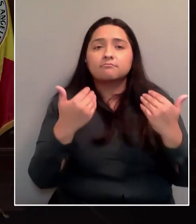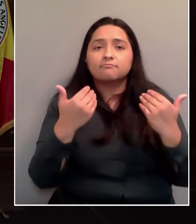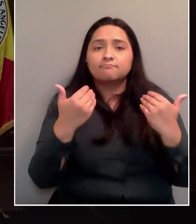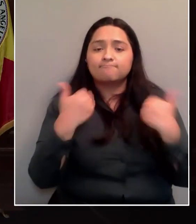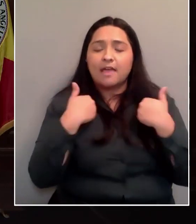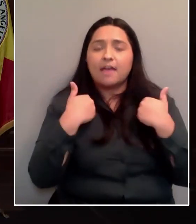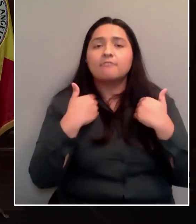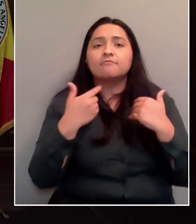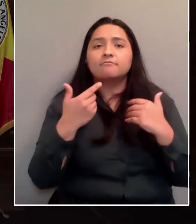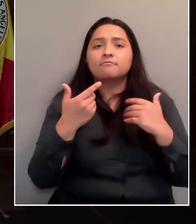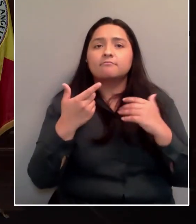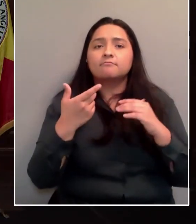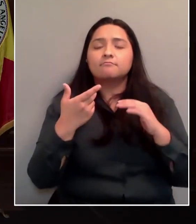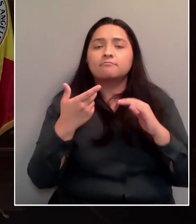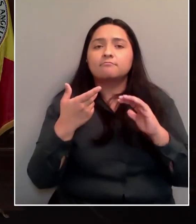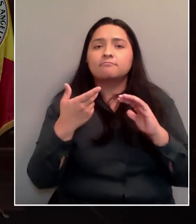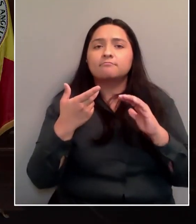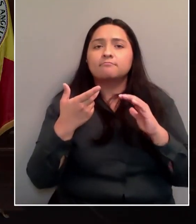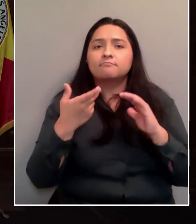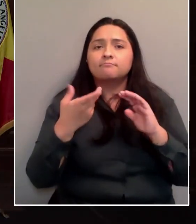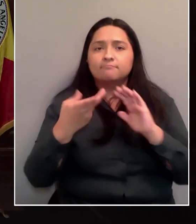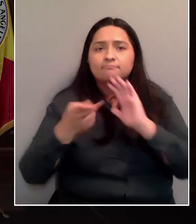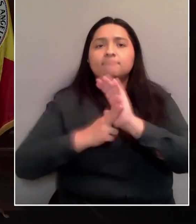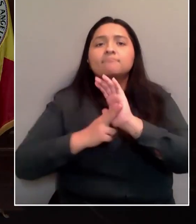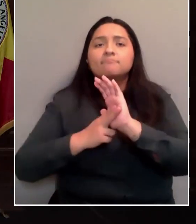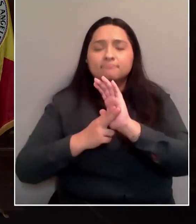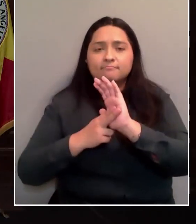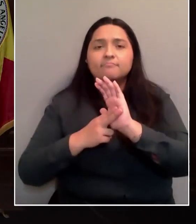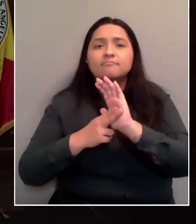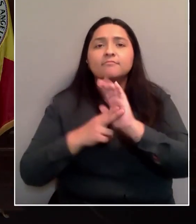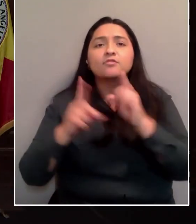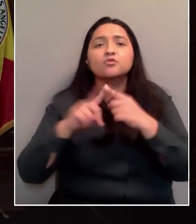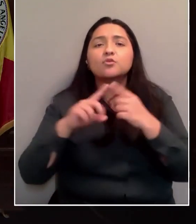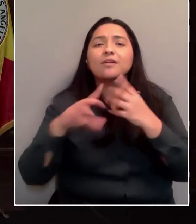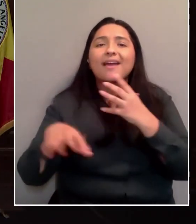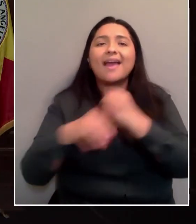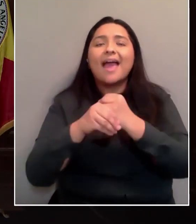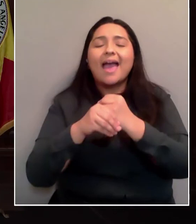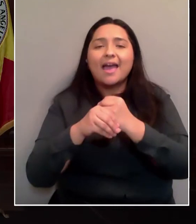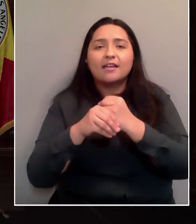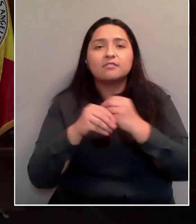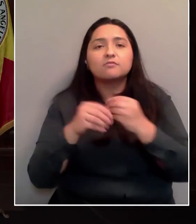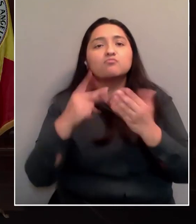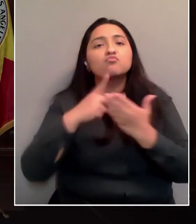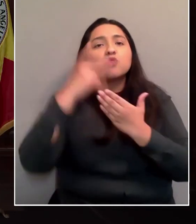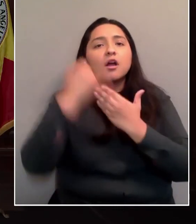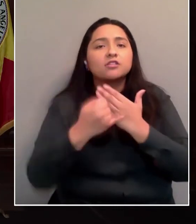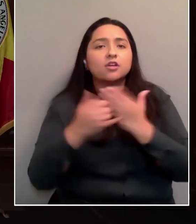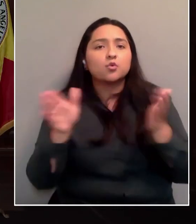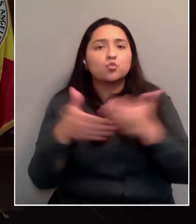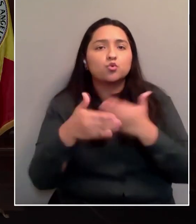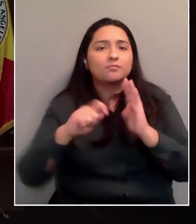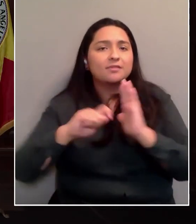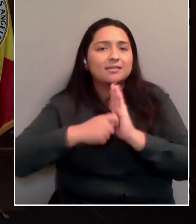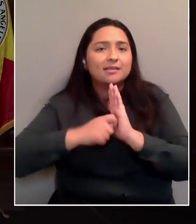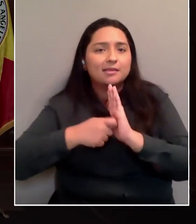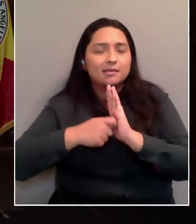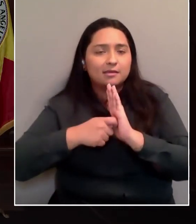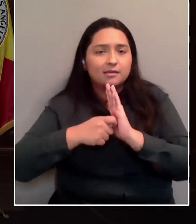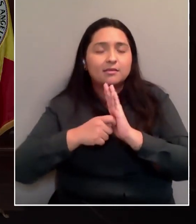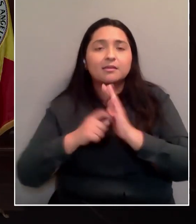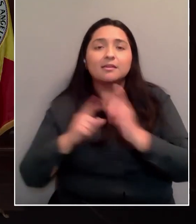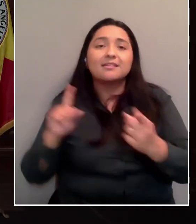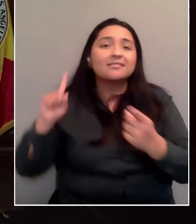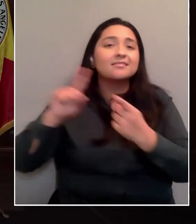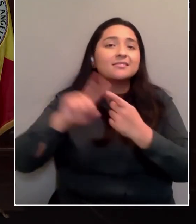extender los contratos de renta en varios hoteles de Project Roomkey hasta el 30 de diciembre, gracias